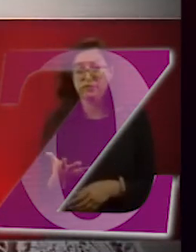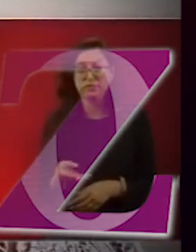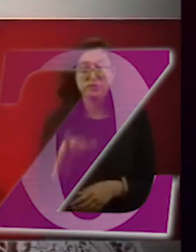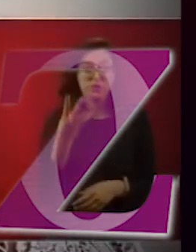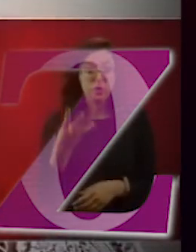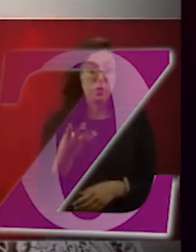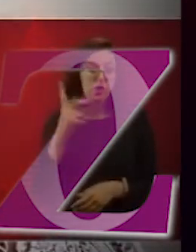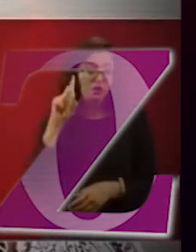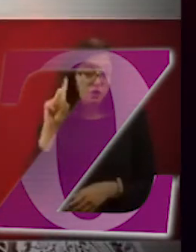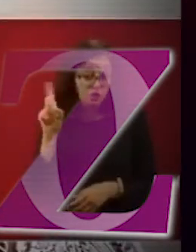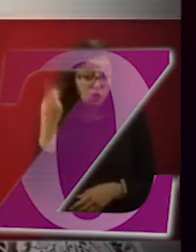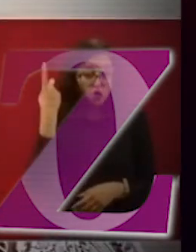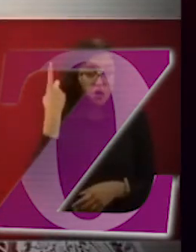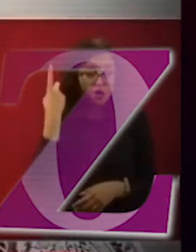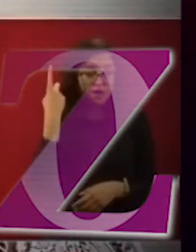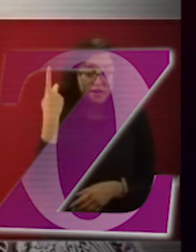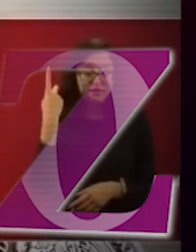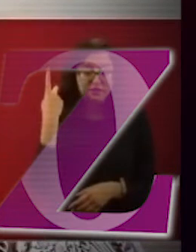$4,